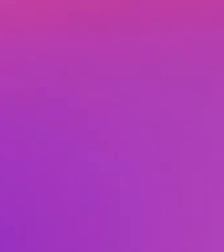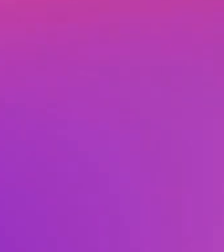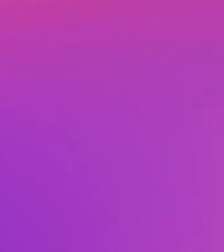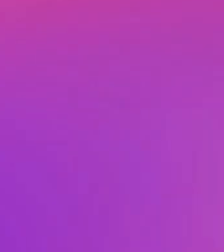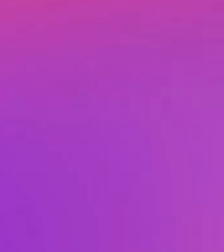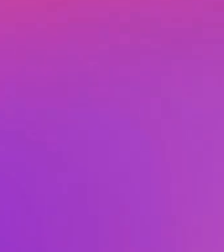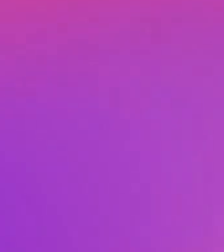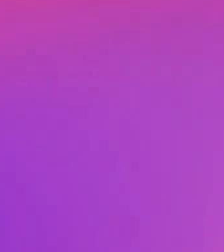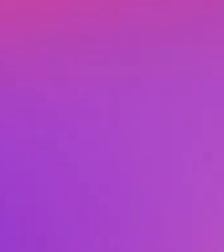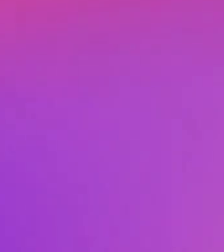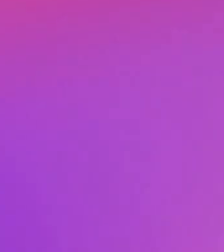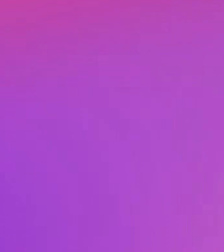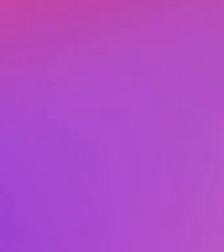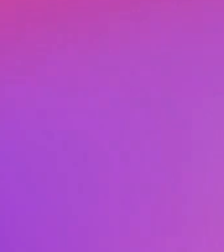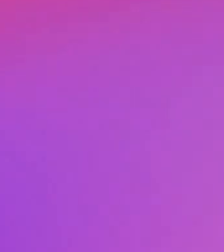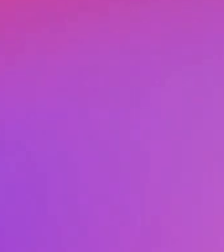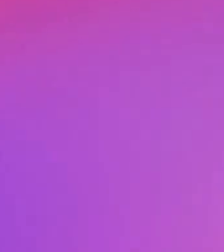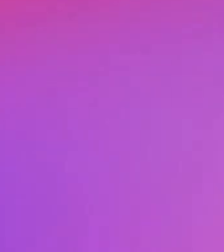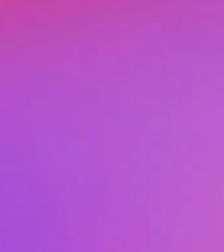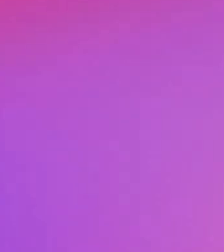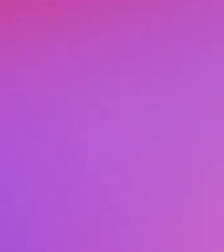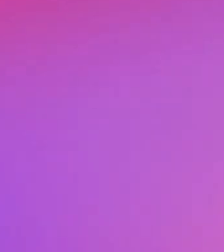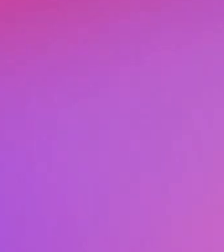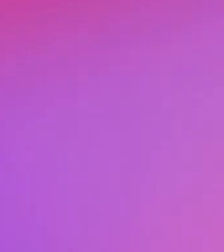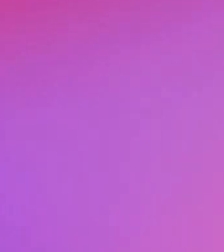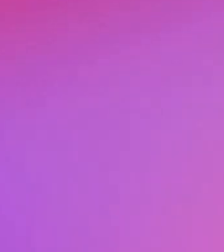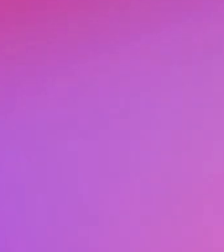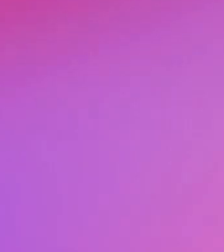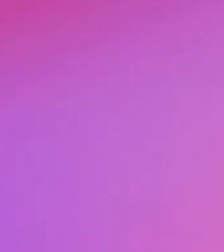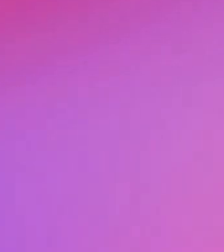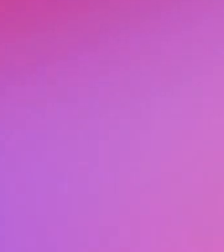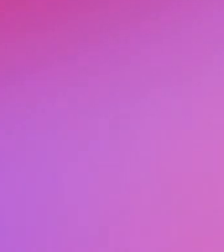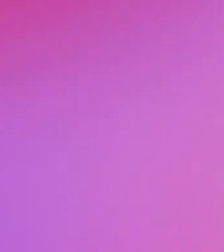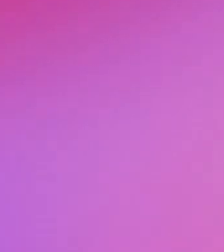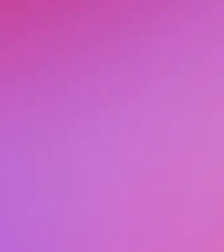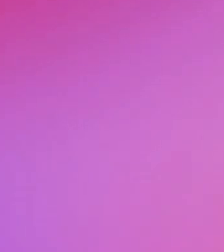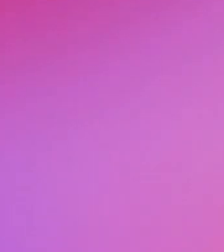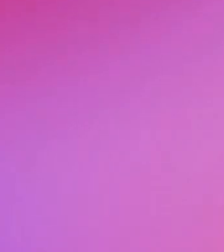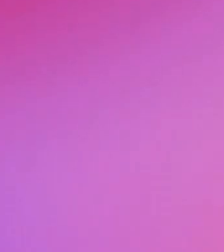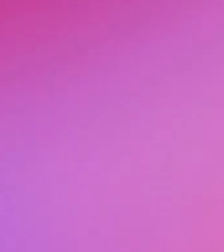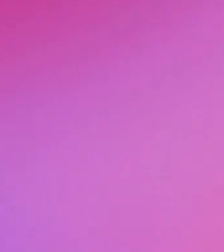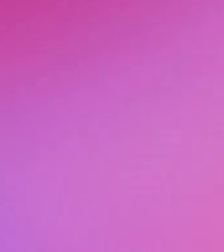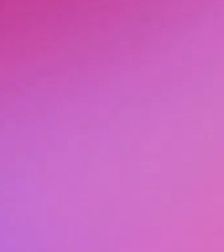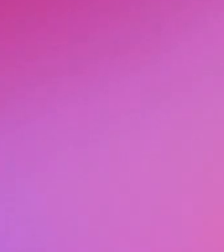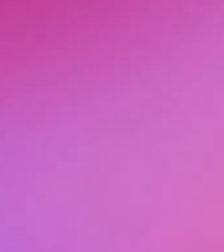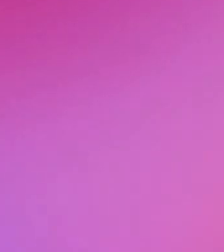conalitec.cep.gov.mx. Y recuerda que también cuentas con el sitio